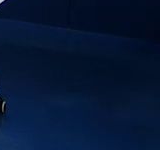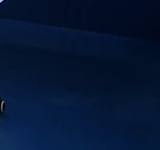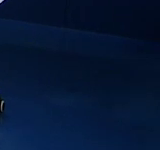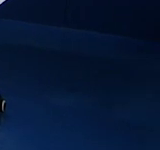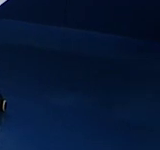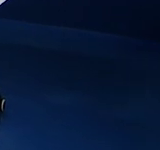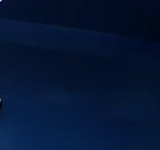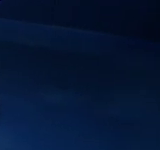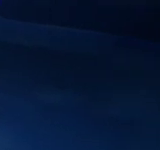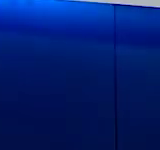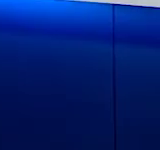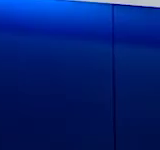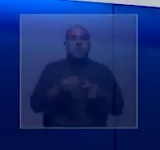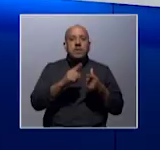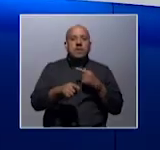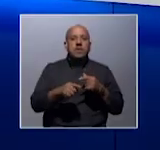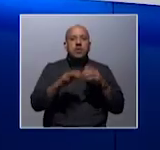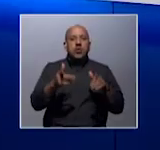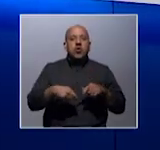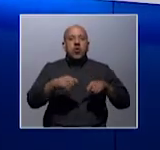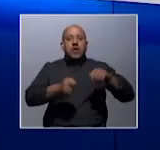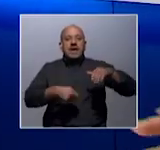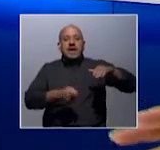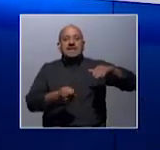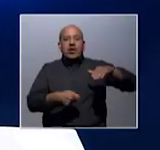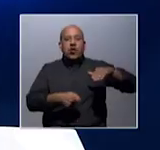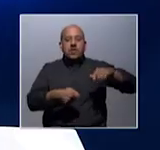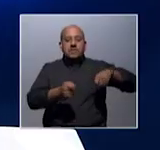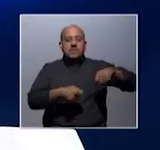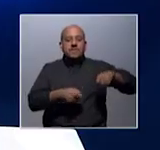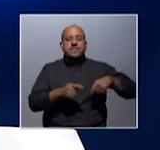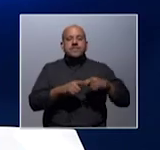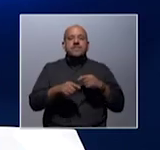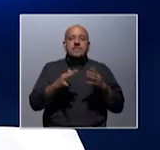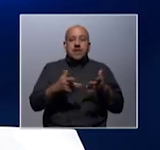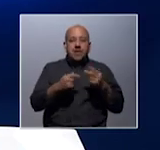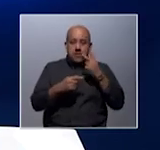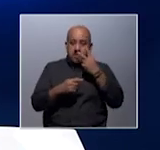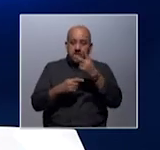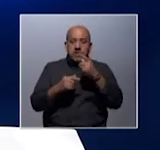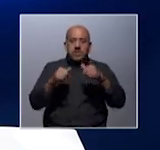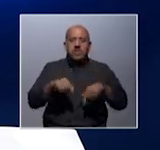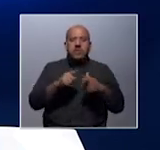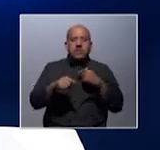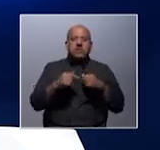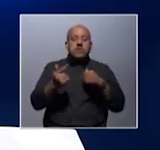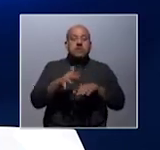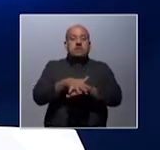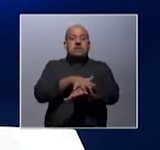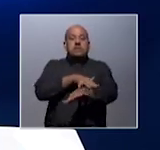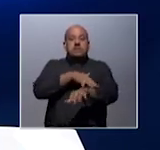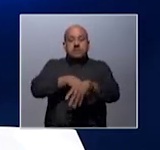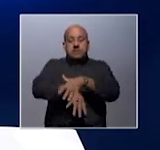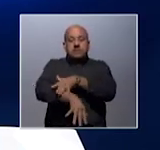Para completar el mensaje con cacerolas como base instrumental. No, realmente ahora lo estaba escuchando acá en el estudio y me erizaba la piel como